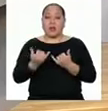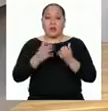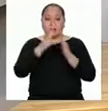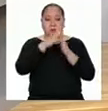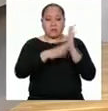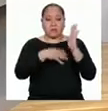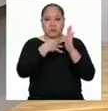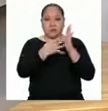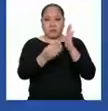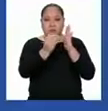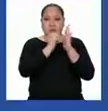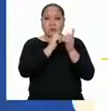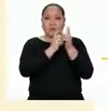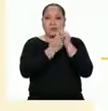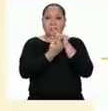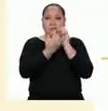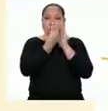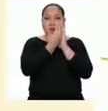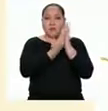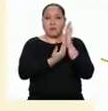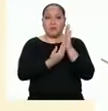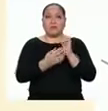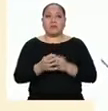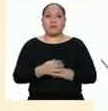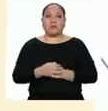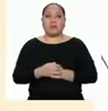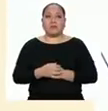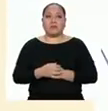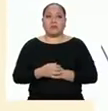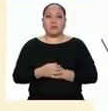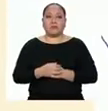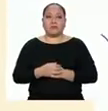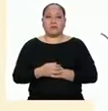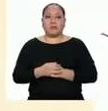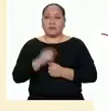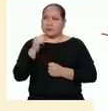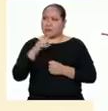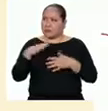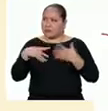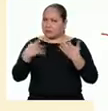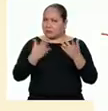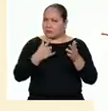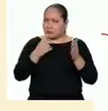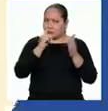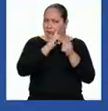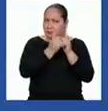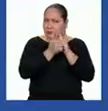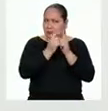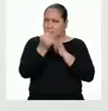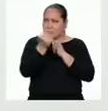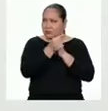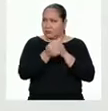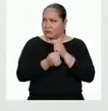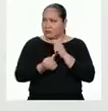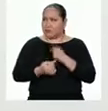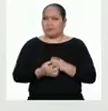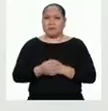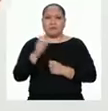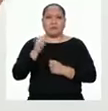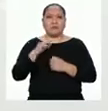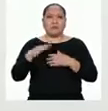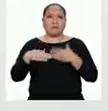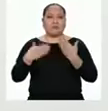de la siguiente manera. ¿Podemos hacer libremente esos cambios que acaba de mencionar? Podemos